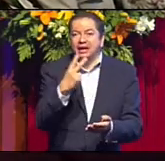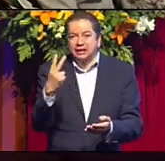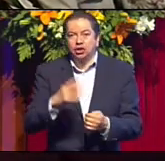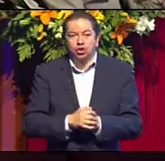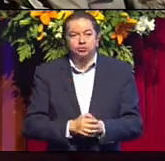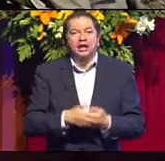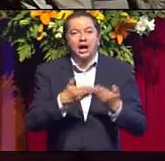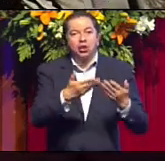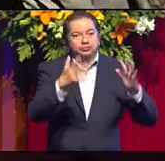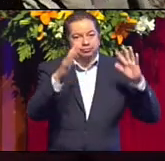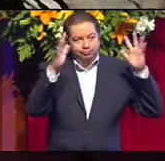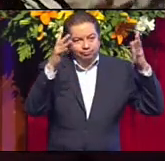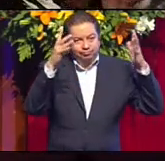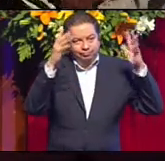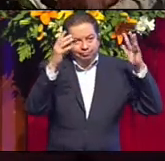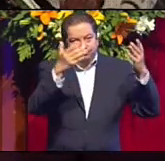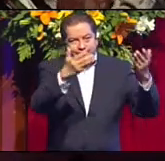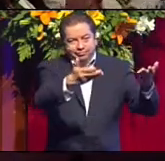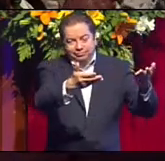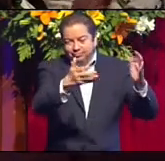un caluroso aplauso.